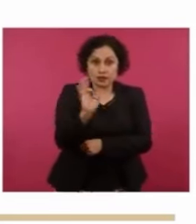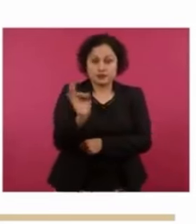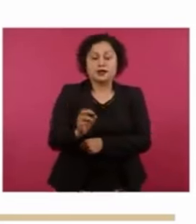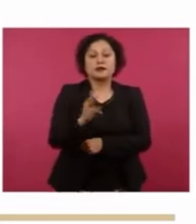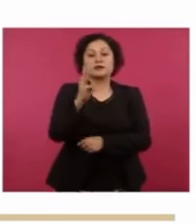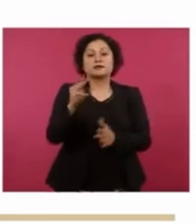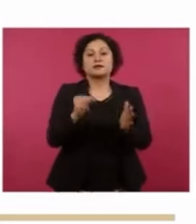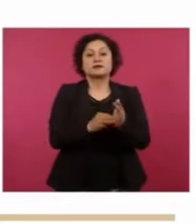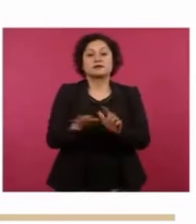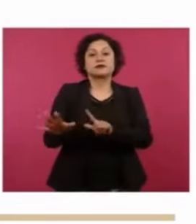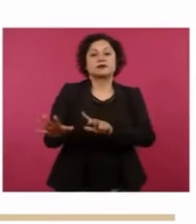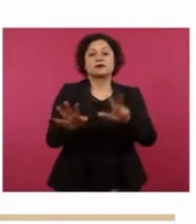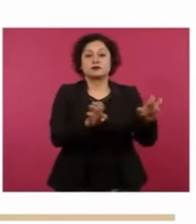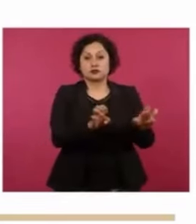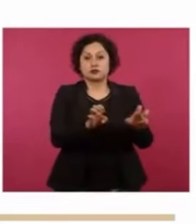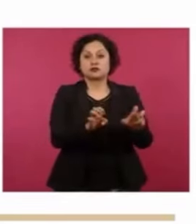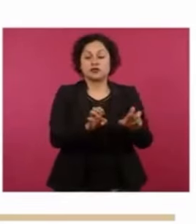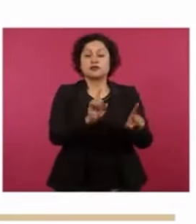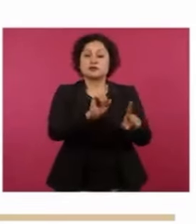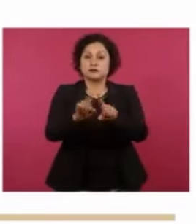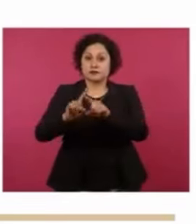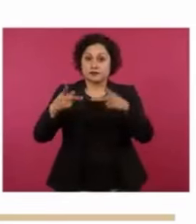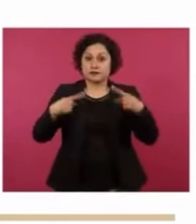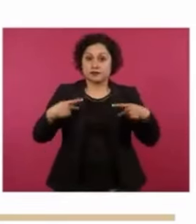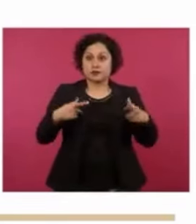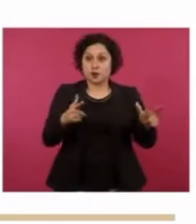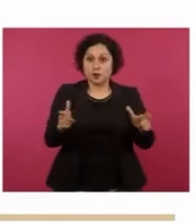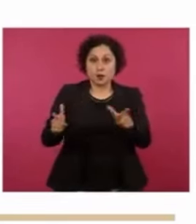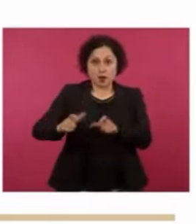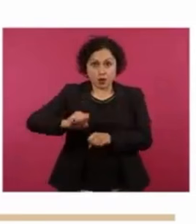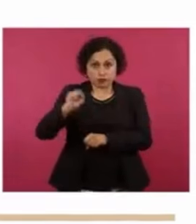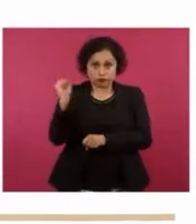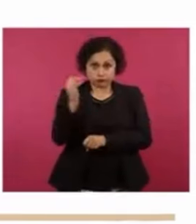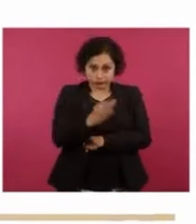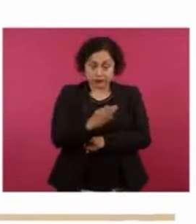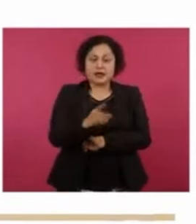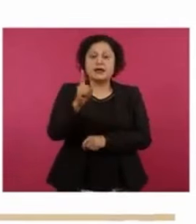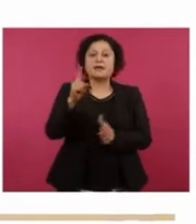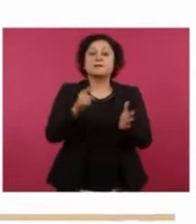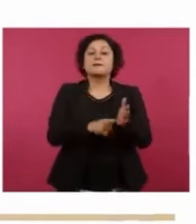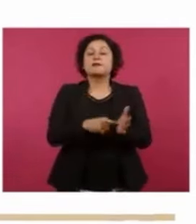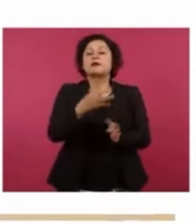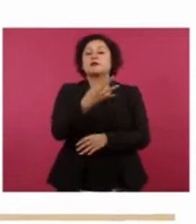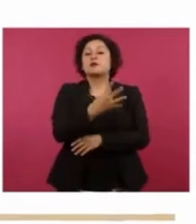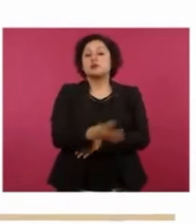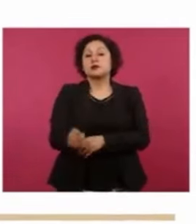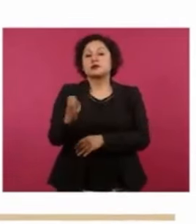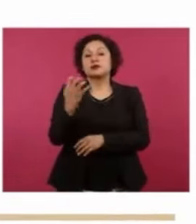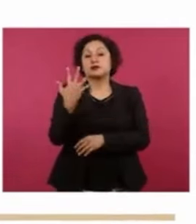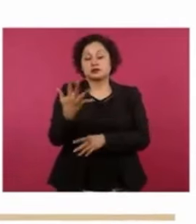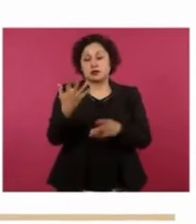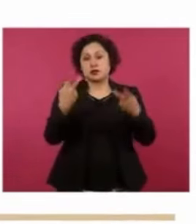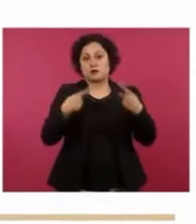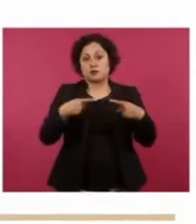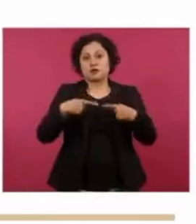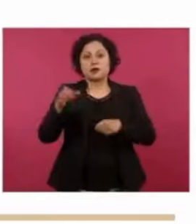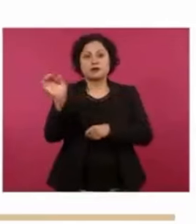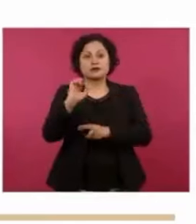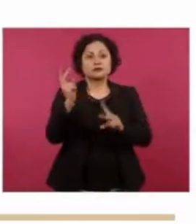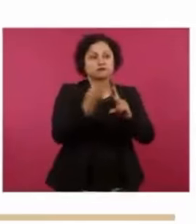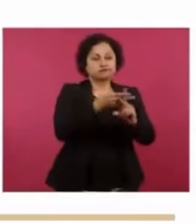3800 de portación de armamento y explosivos 1405 de